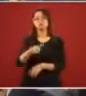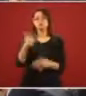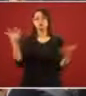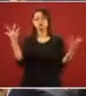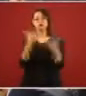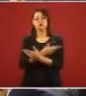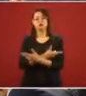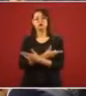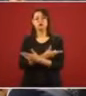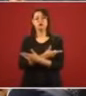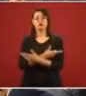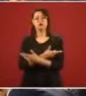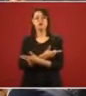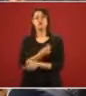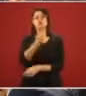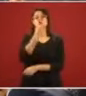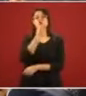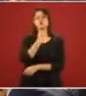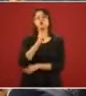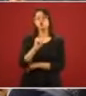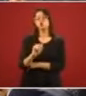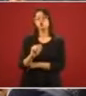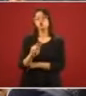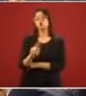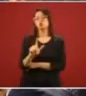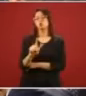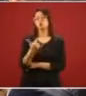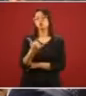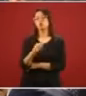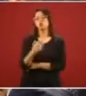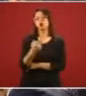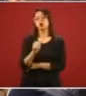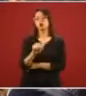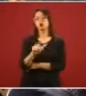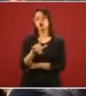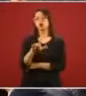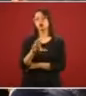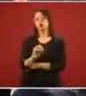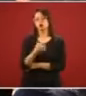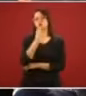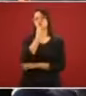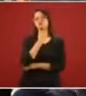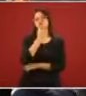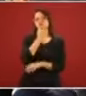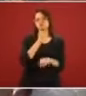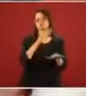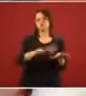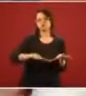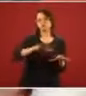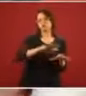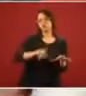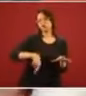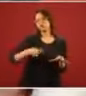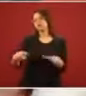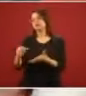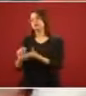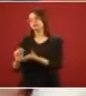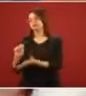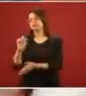la zona entre Tullehualco y Tláhuac. Ha habido